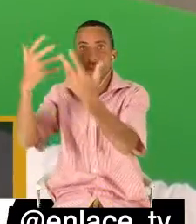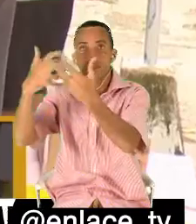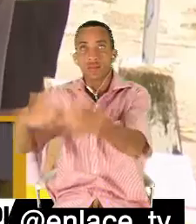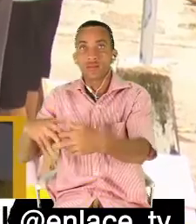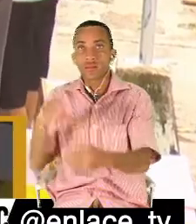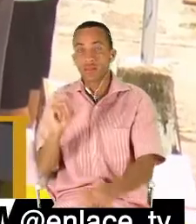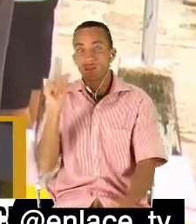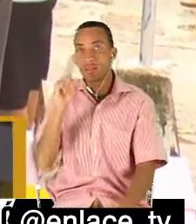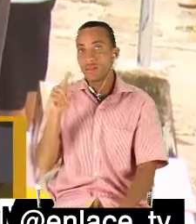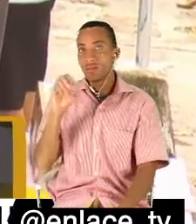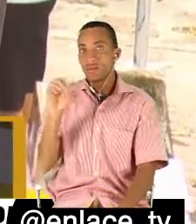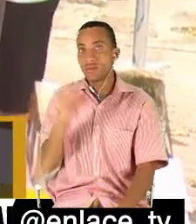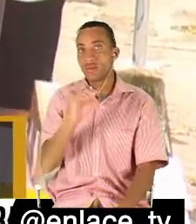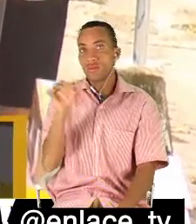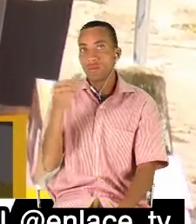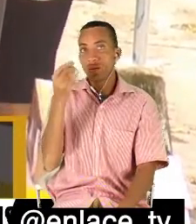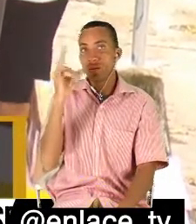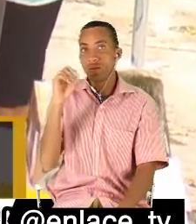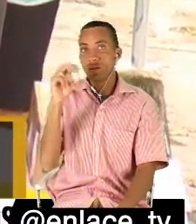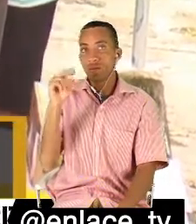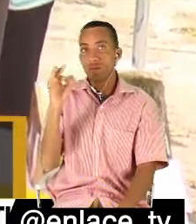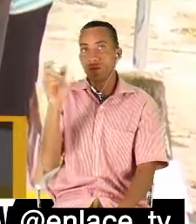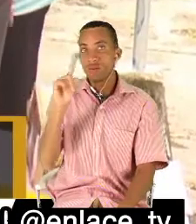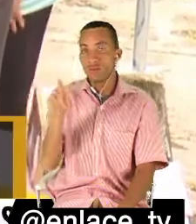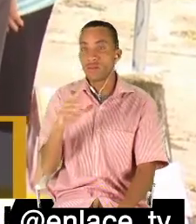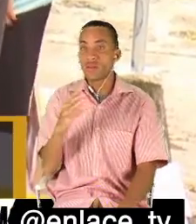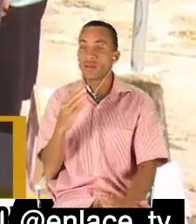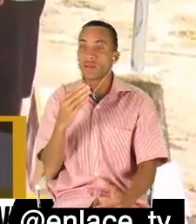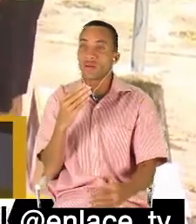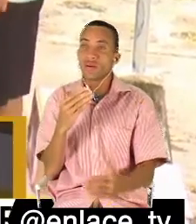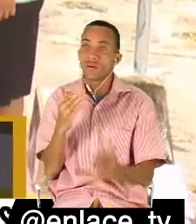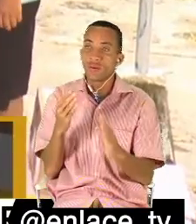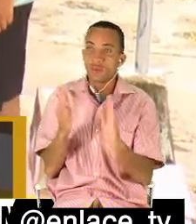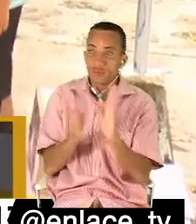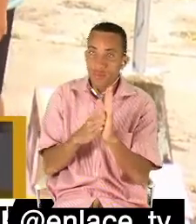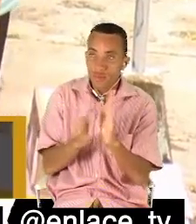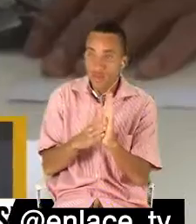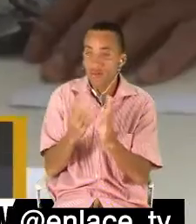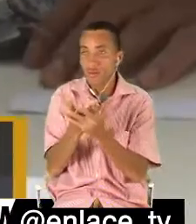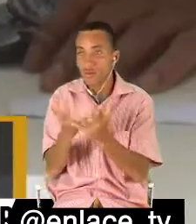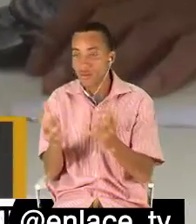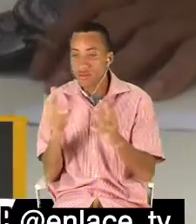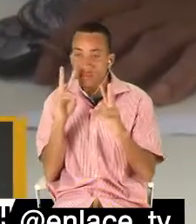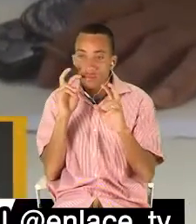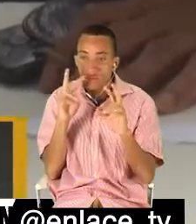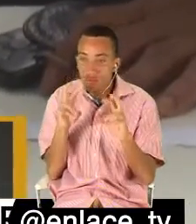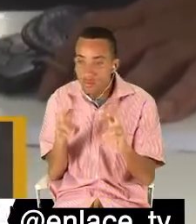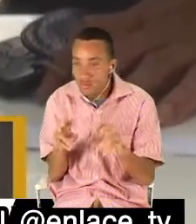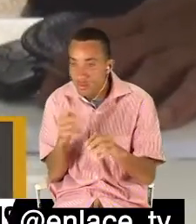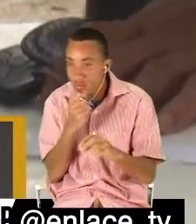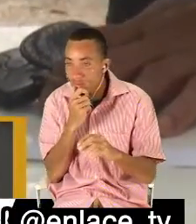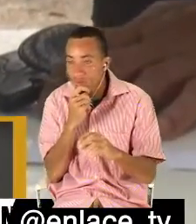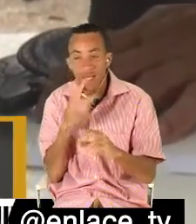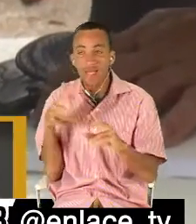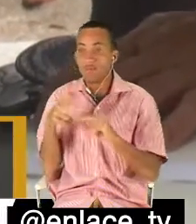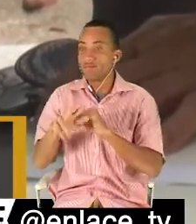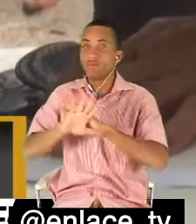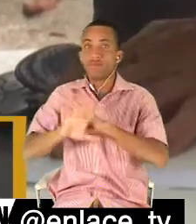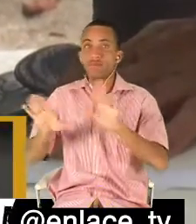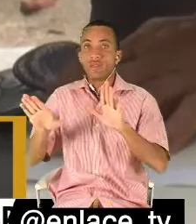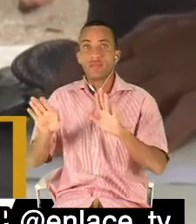este asojuntas tiene que presentar todo un proceso de pruebas y de requerimientos para revisar si realmente deben ser impugnadas o no. Siempre han